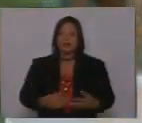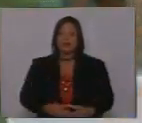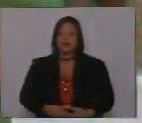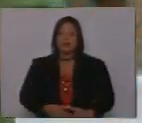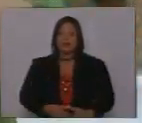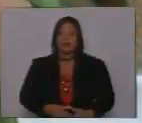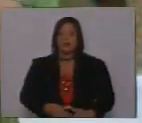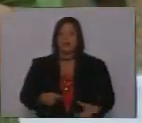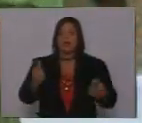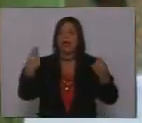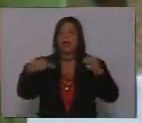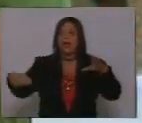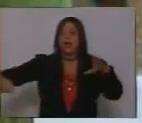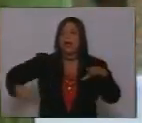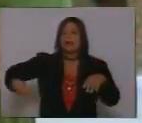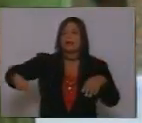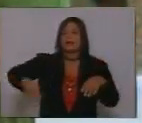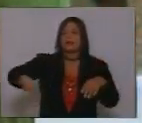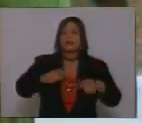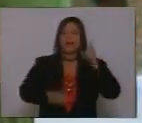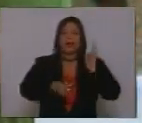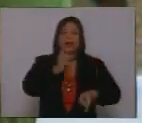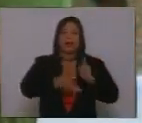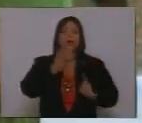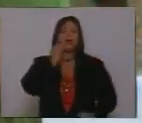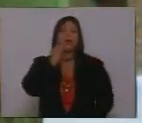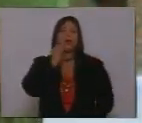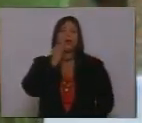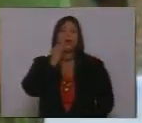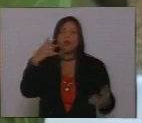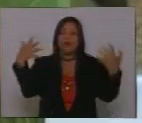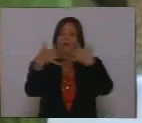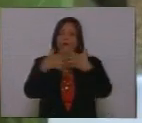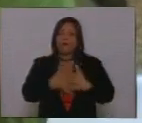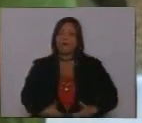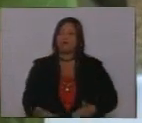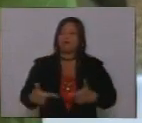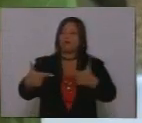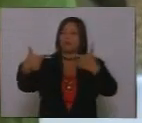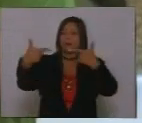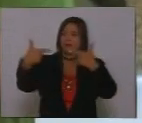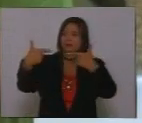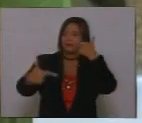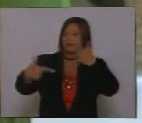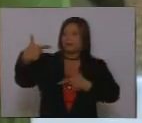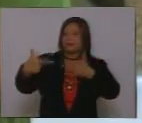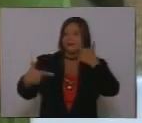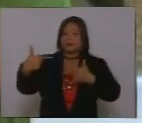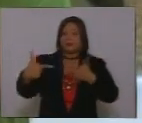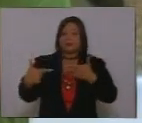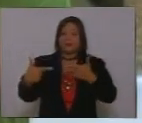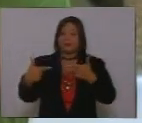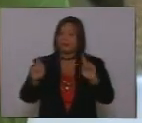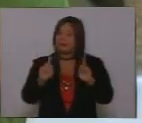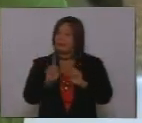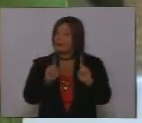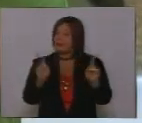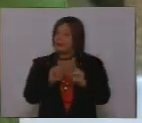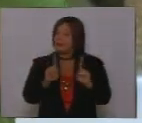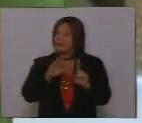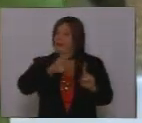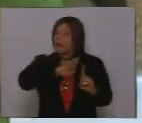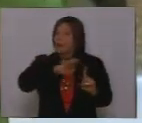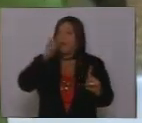Y nos han incitado a una confrontación que no ha sido la naturaleza del